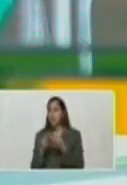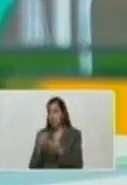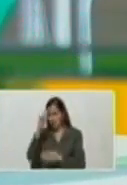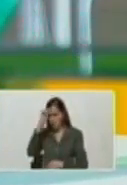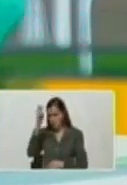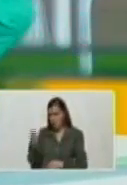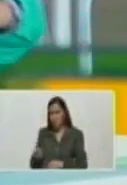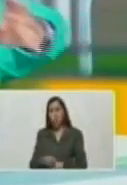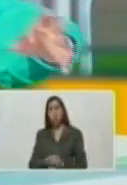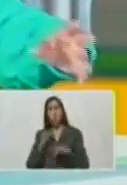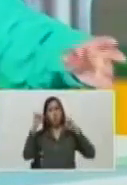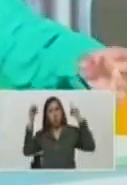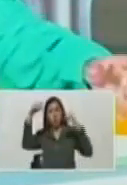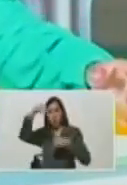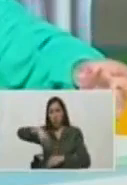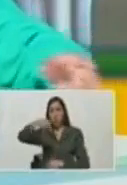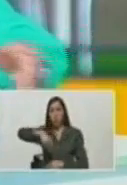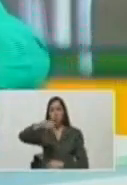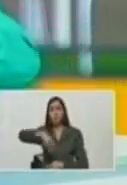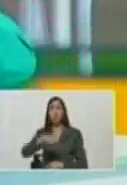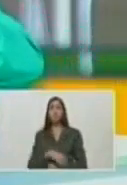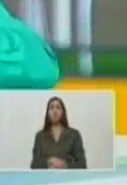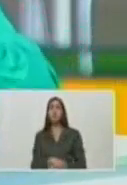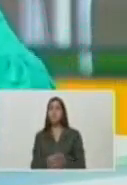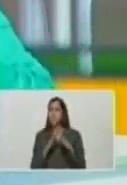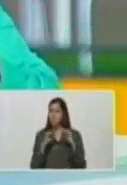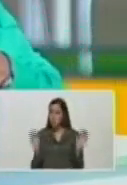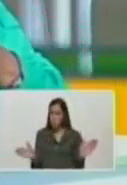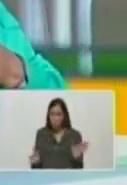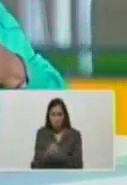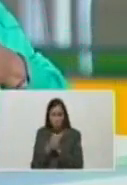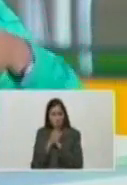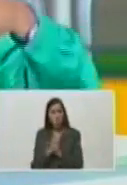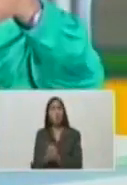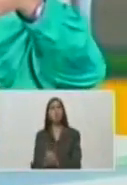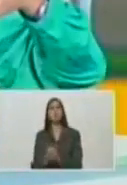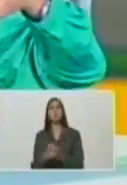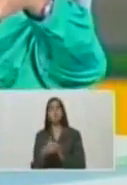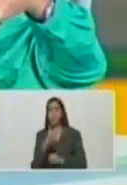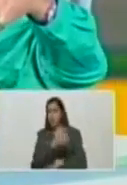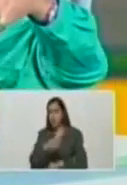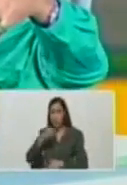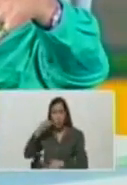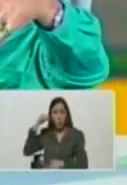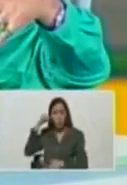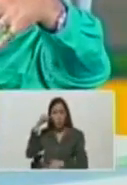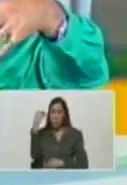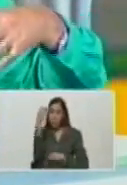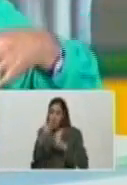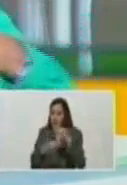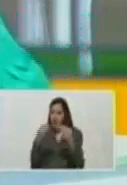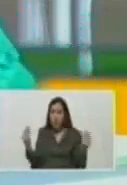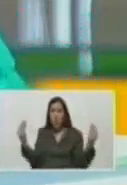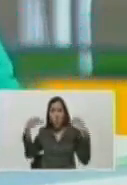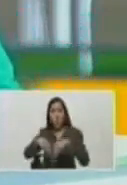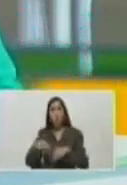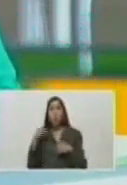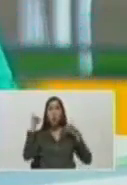concierto a Ali, de todos sus amigos, amigas. Un gran concierto organizado en su